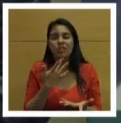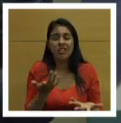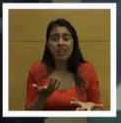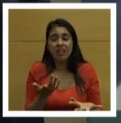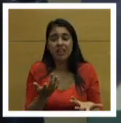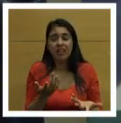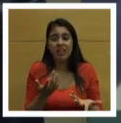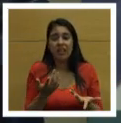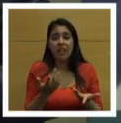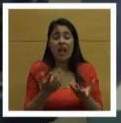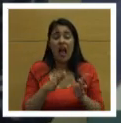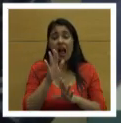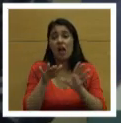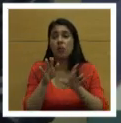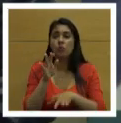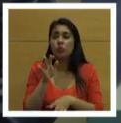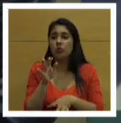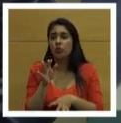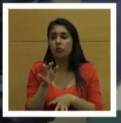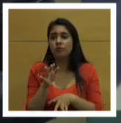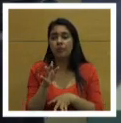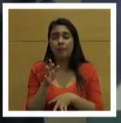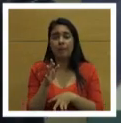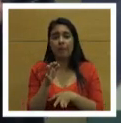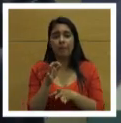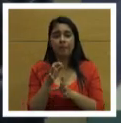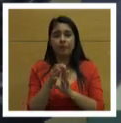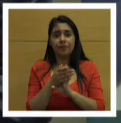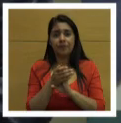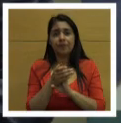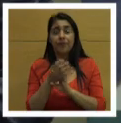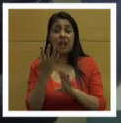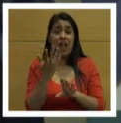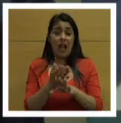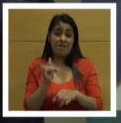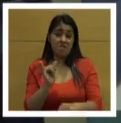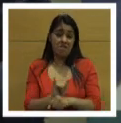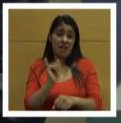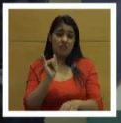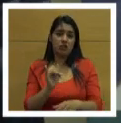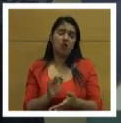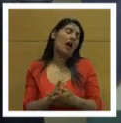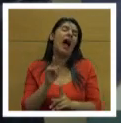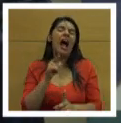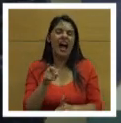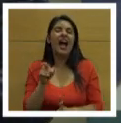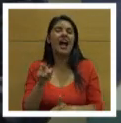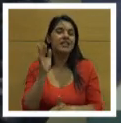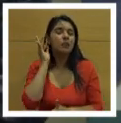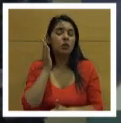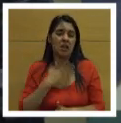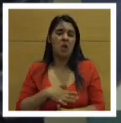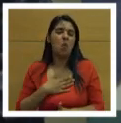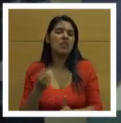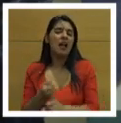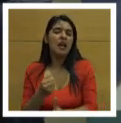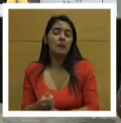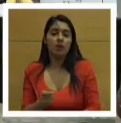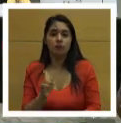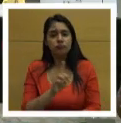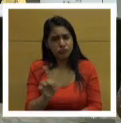razón. Algunos, incluso hay como ciertos como mitos que dicen que les gusta que les peguen. Nosotros lo que señalamos es